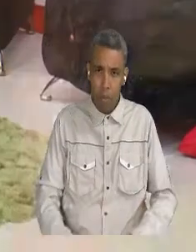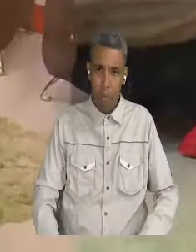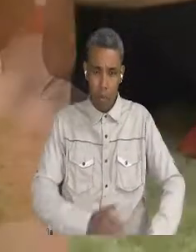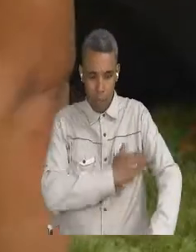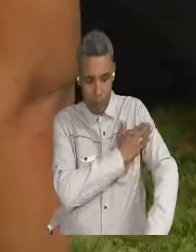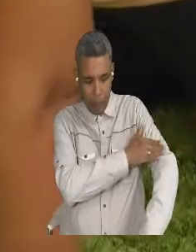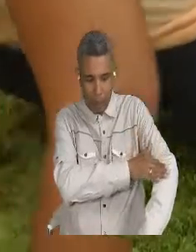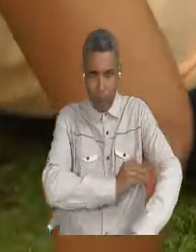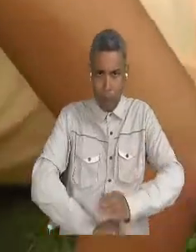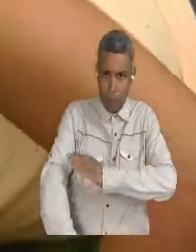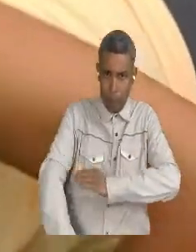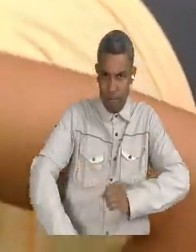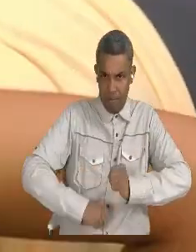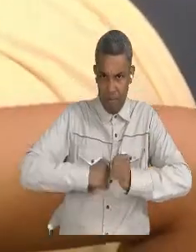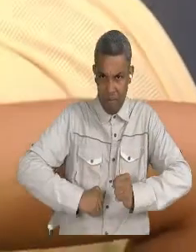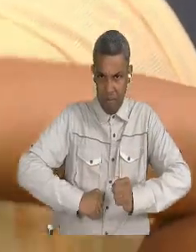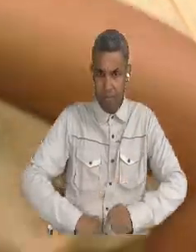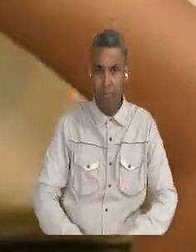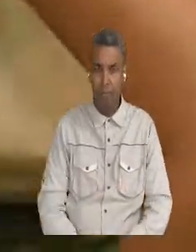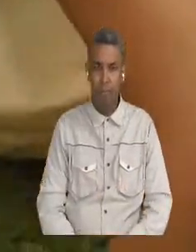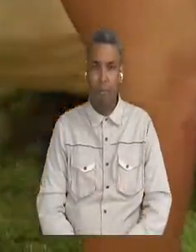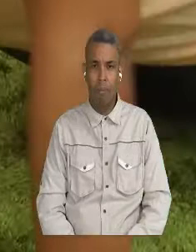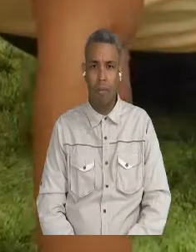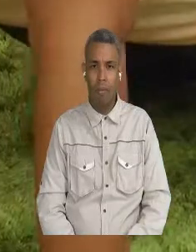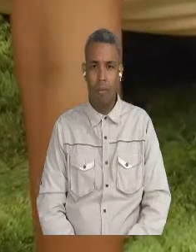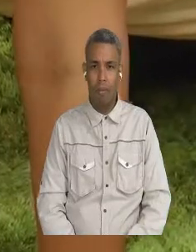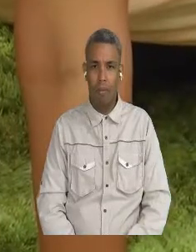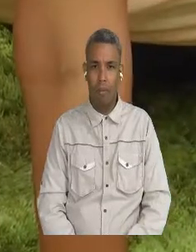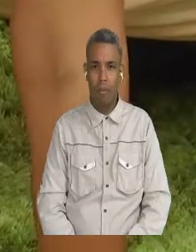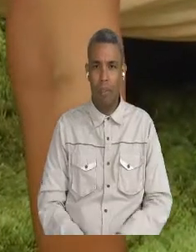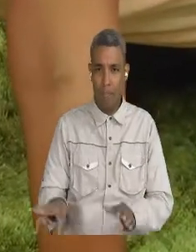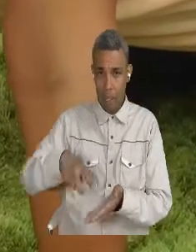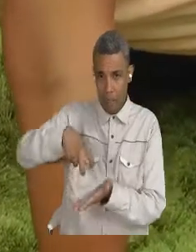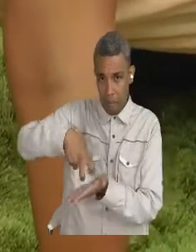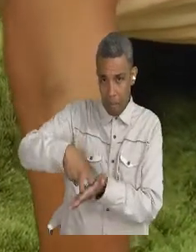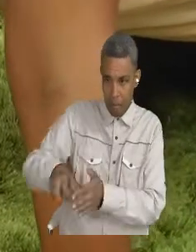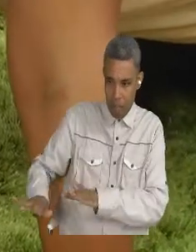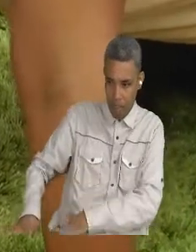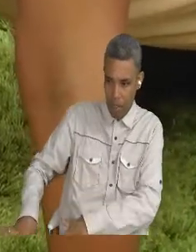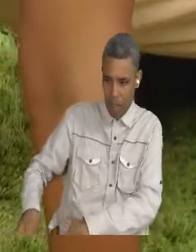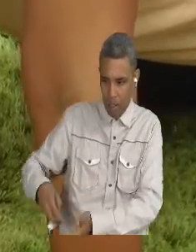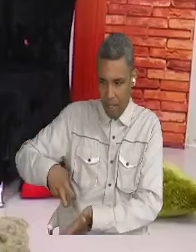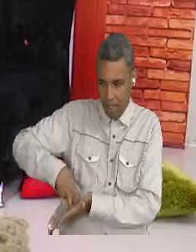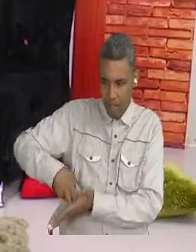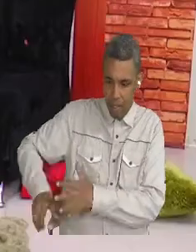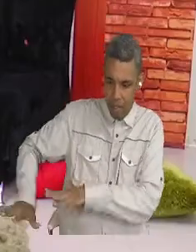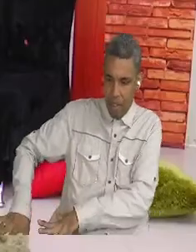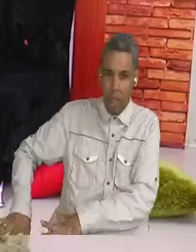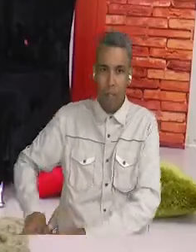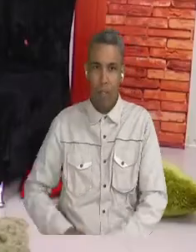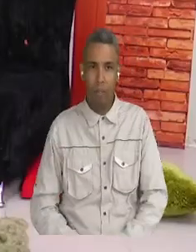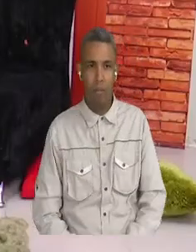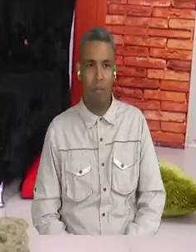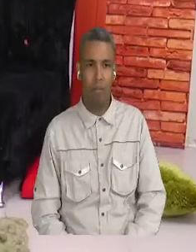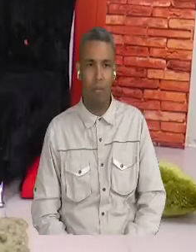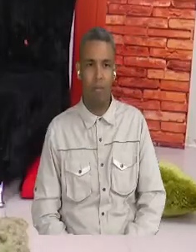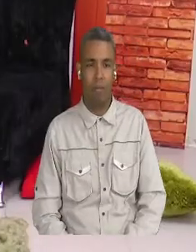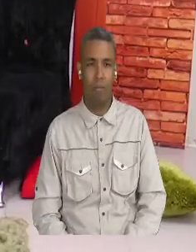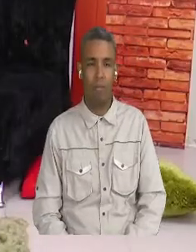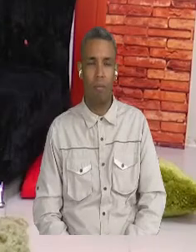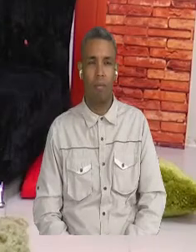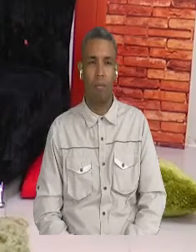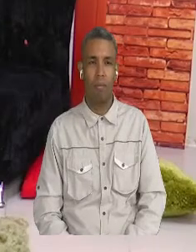más. Bien, quédate arrollado. Entonces, si la persona ya optimizó bien sus brazos, está con mayor fuerza, le vamos a